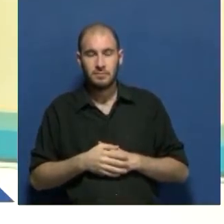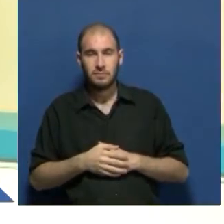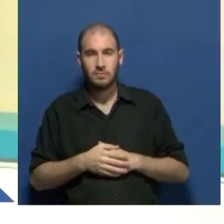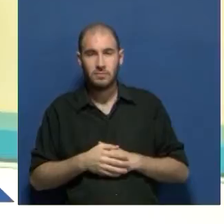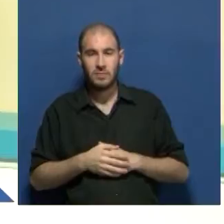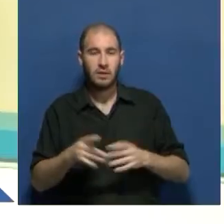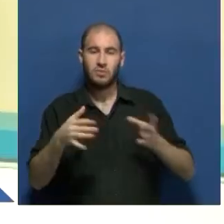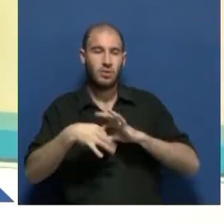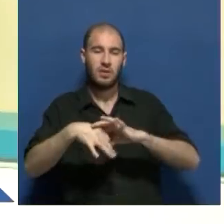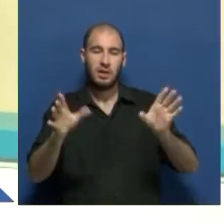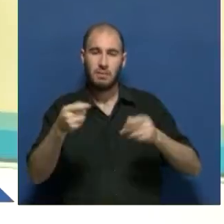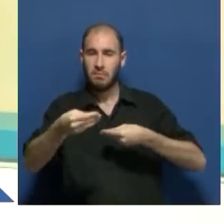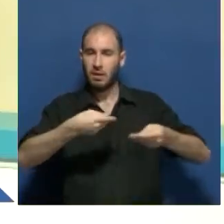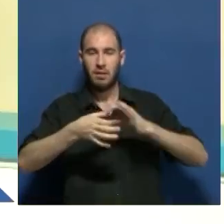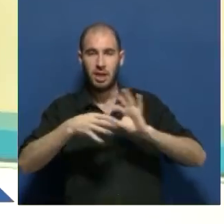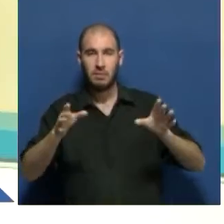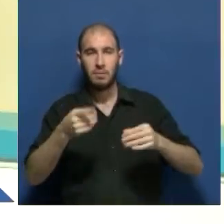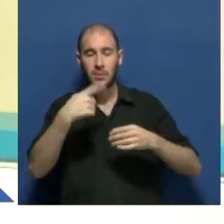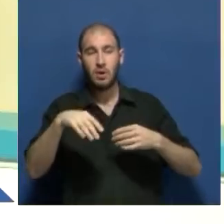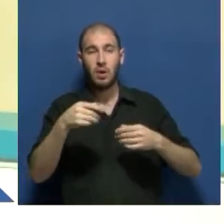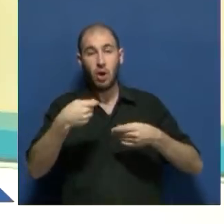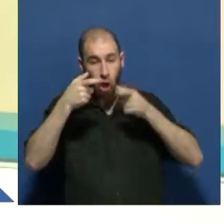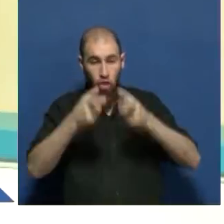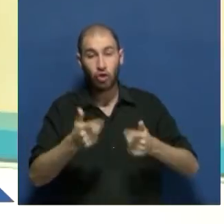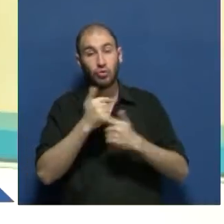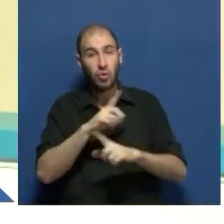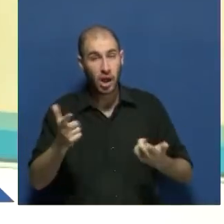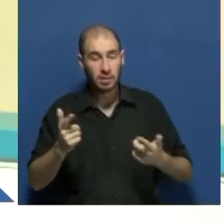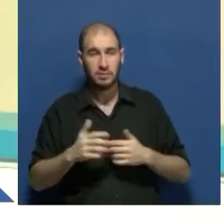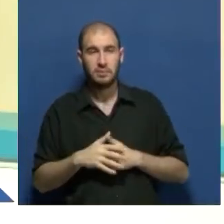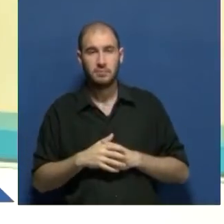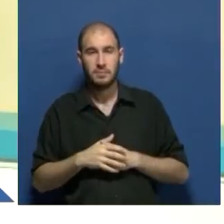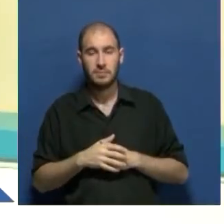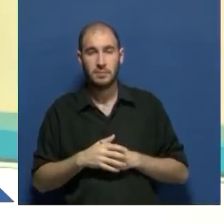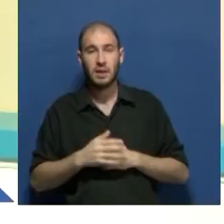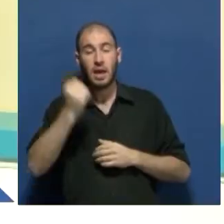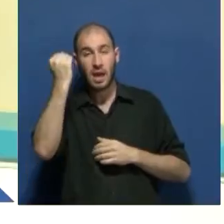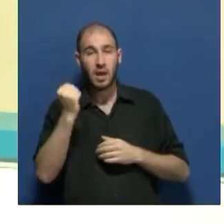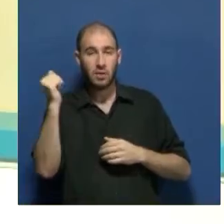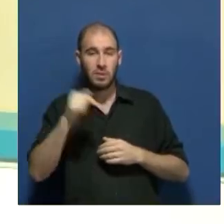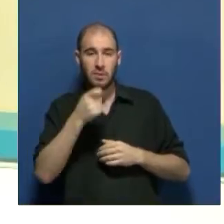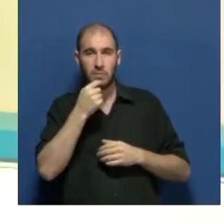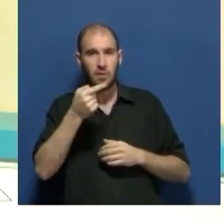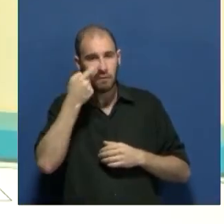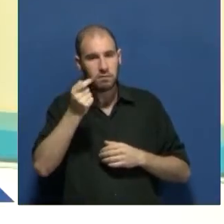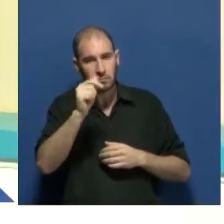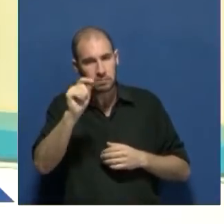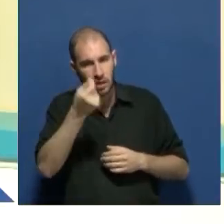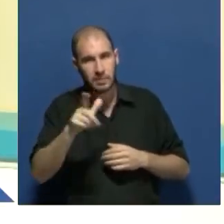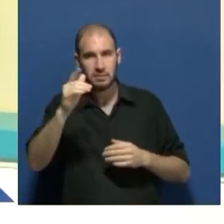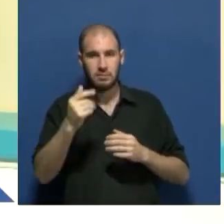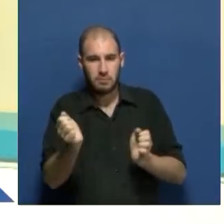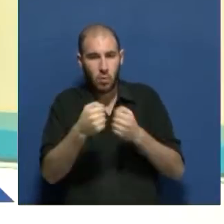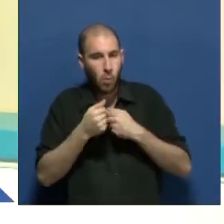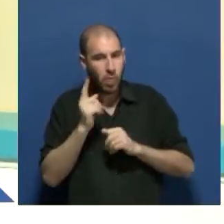el liberalismo, el libre mercado. Es decir, cuando no hay regulación o no hay control, la economía tiende, cuando hay expectativa inflacionaria, a cubrirse.